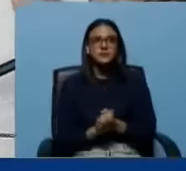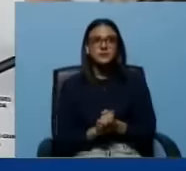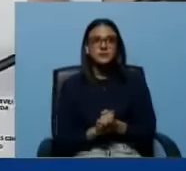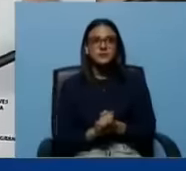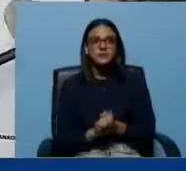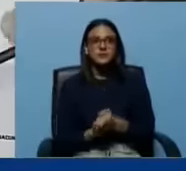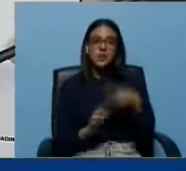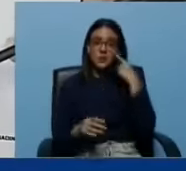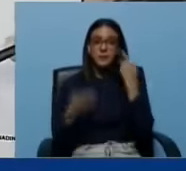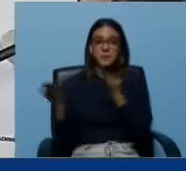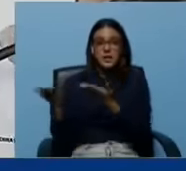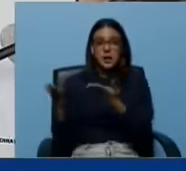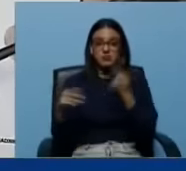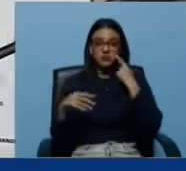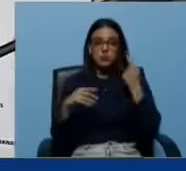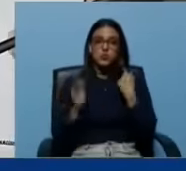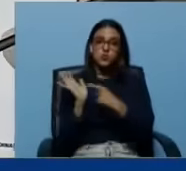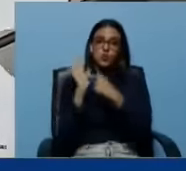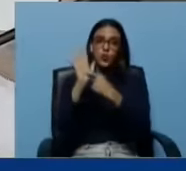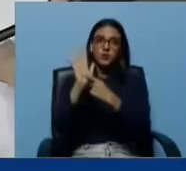Mira, Daniel,